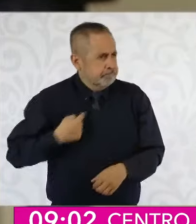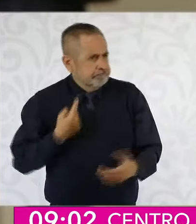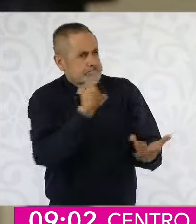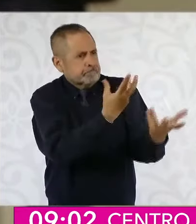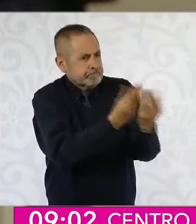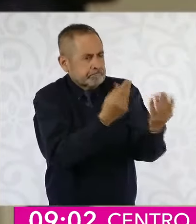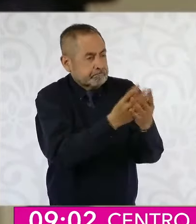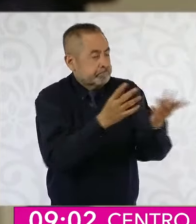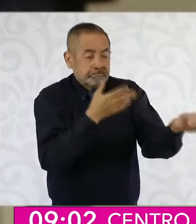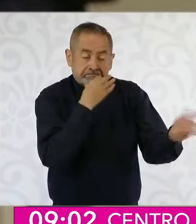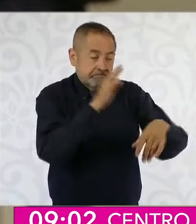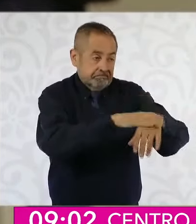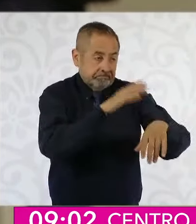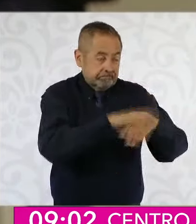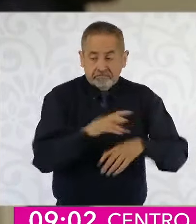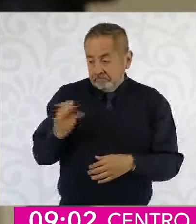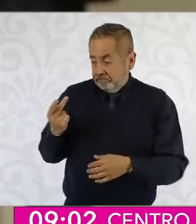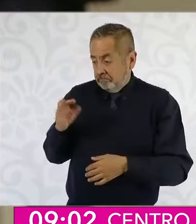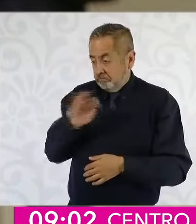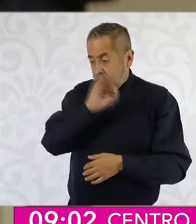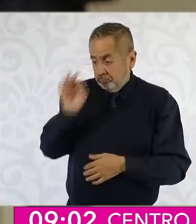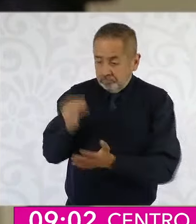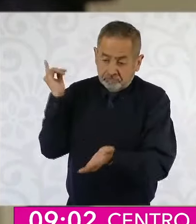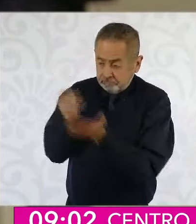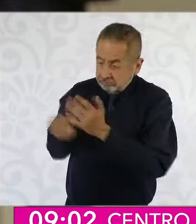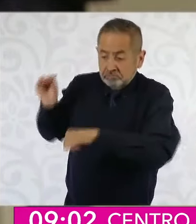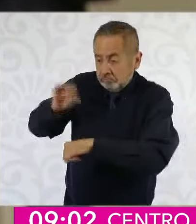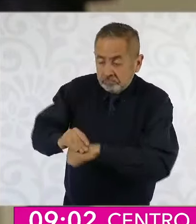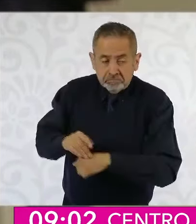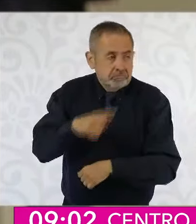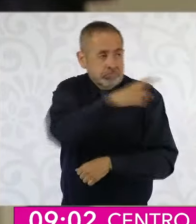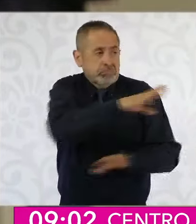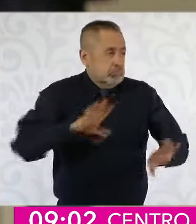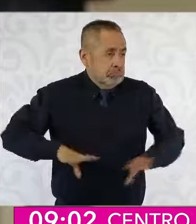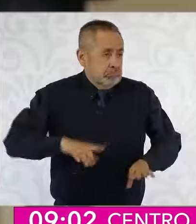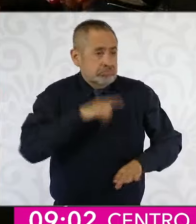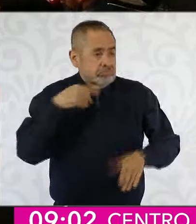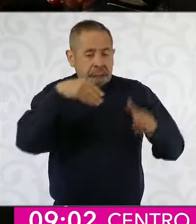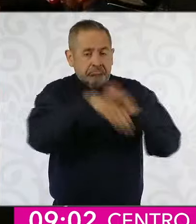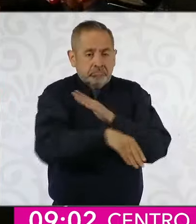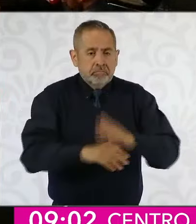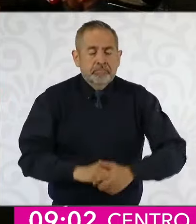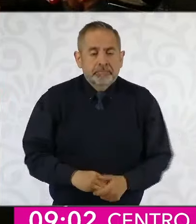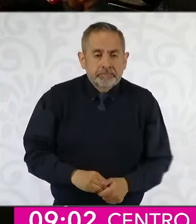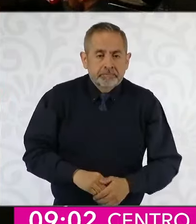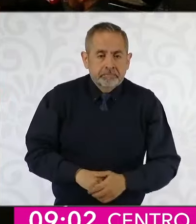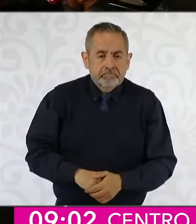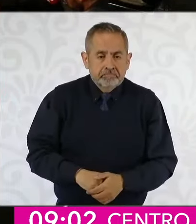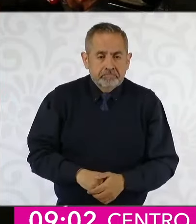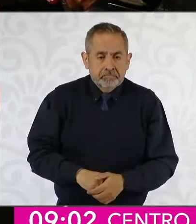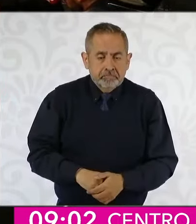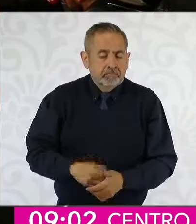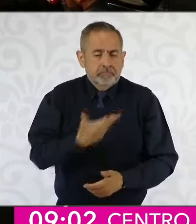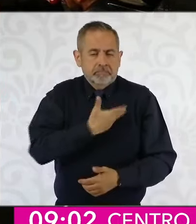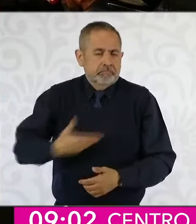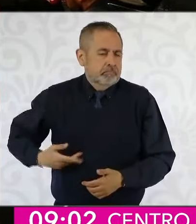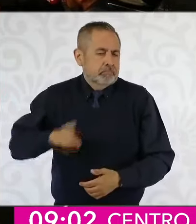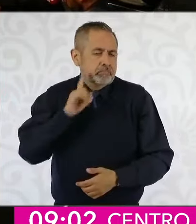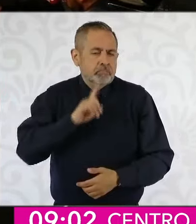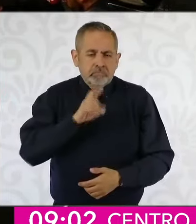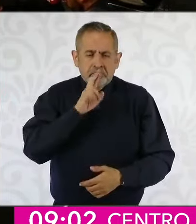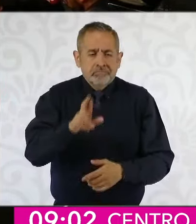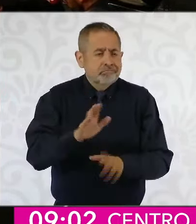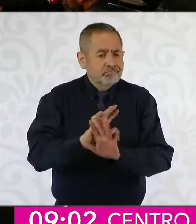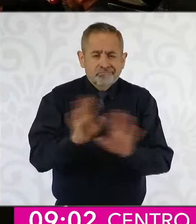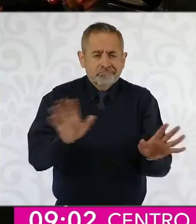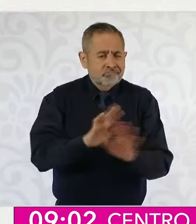un arancel del 25% no convendría a la economía norteamericana? Ya está en eso, Marcelo. De hecho, aquí está